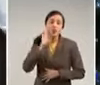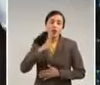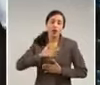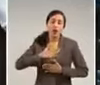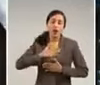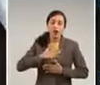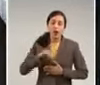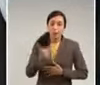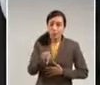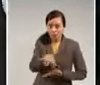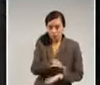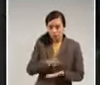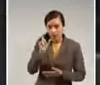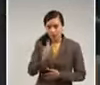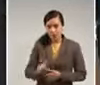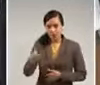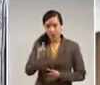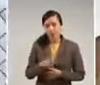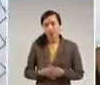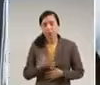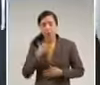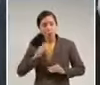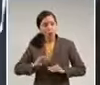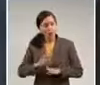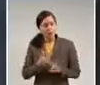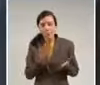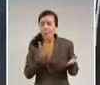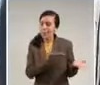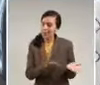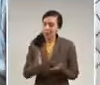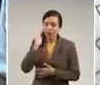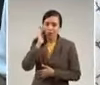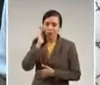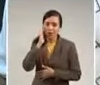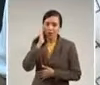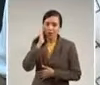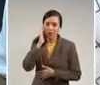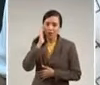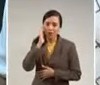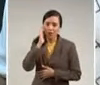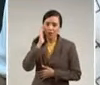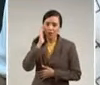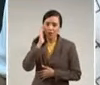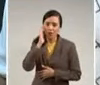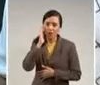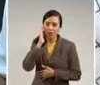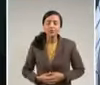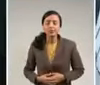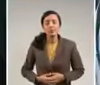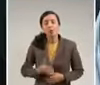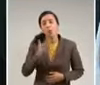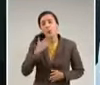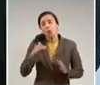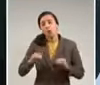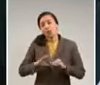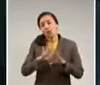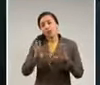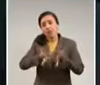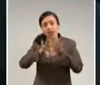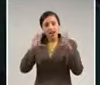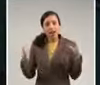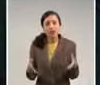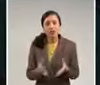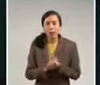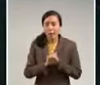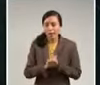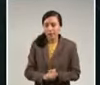la conferencia. ¿Cuál es la situación que ahora mismo tiene Camagüey? Sí, buenas tardes a todos nuestros amigos televidentes y a nuestros